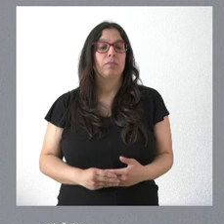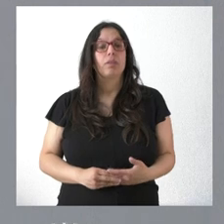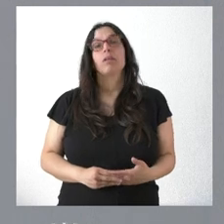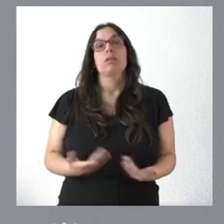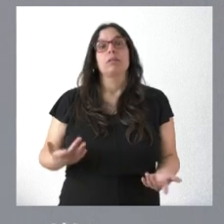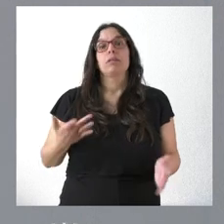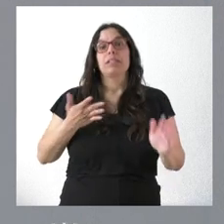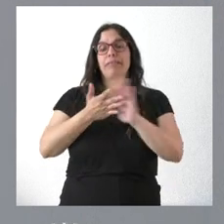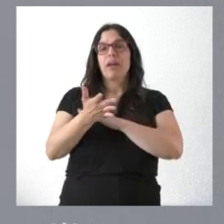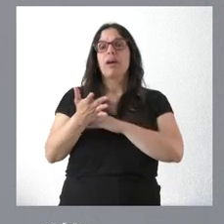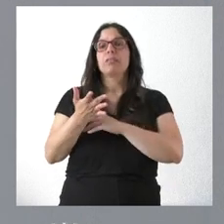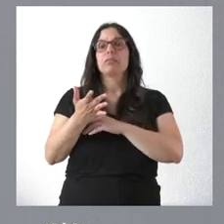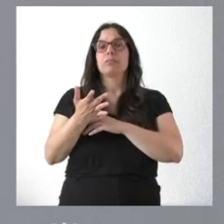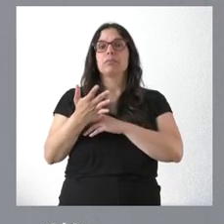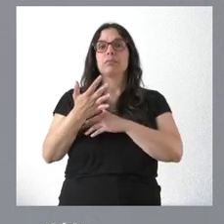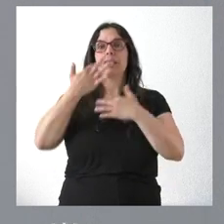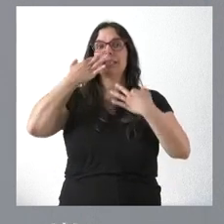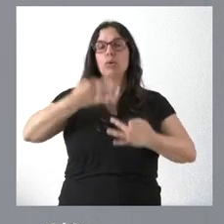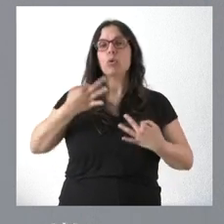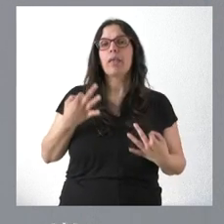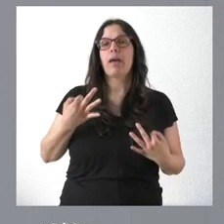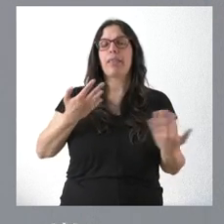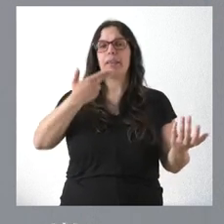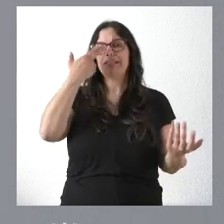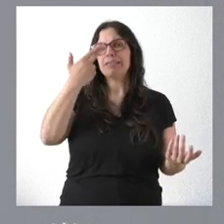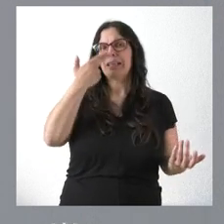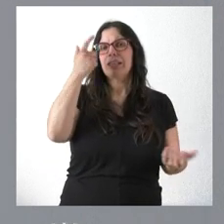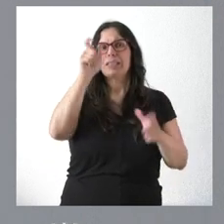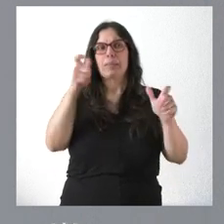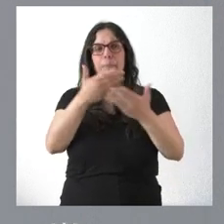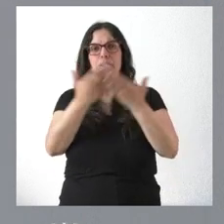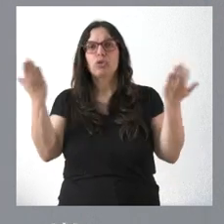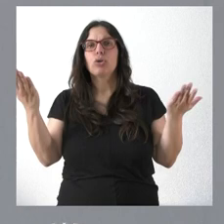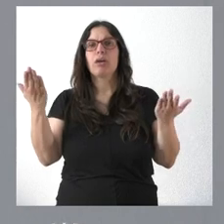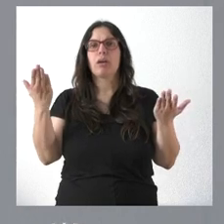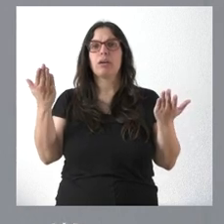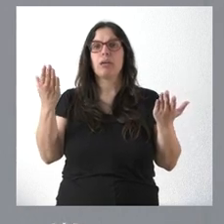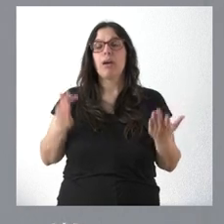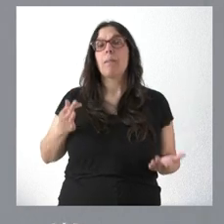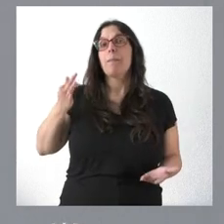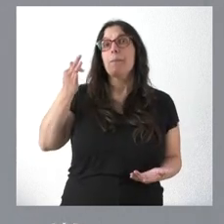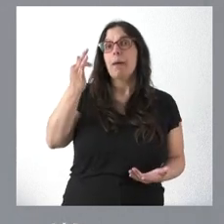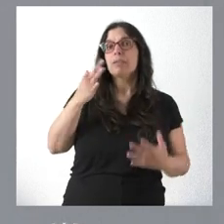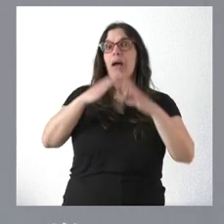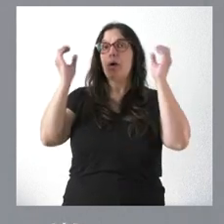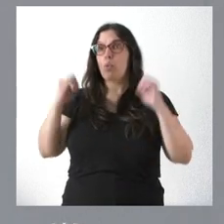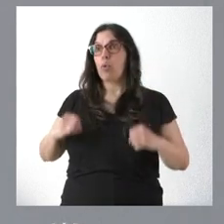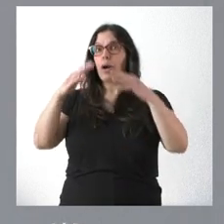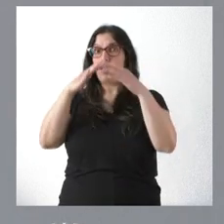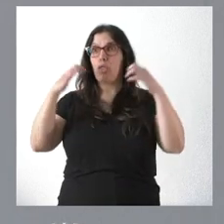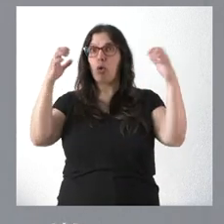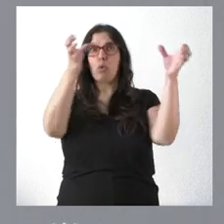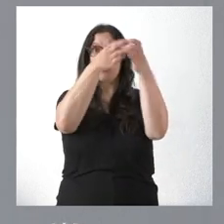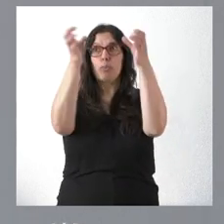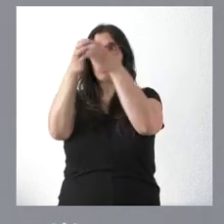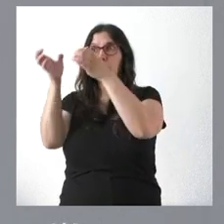la confianza, de la seguridad, del interés en los ciudadanos, también este ámbito del acuerdo unánime de muchos grupos